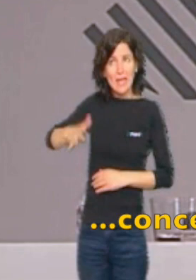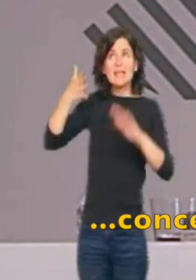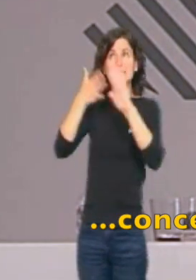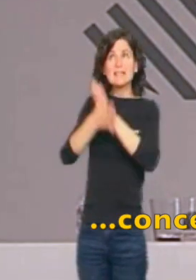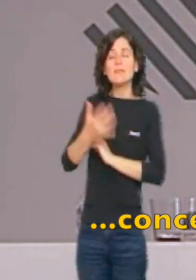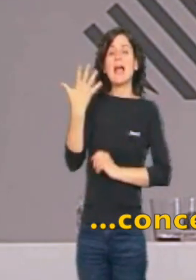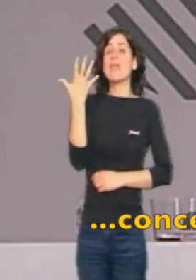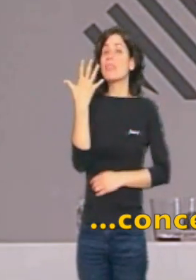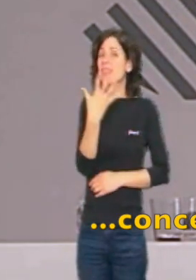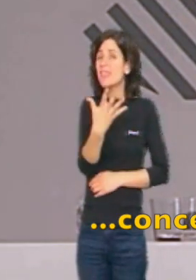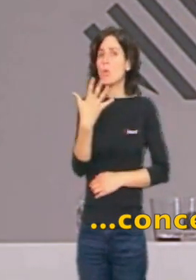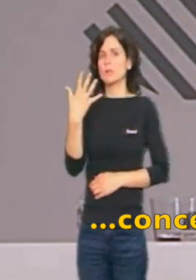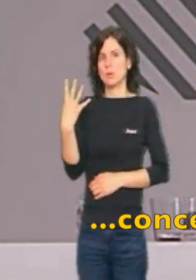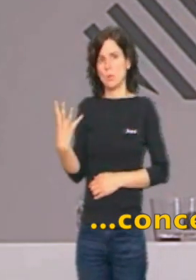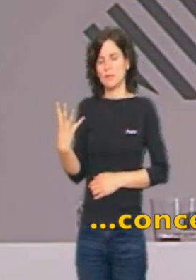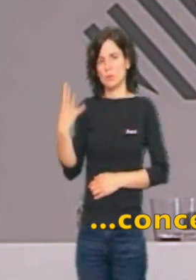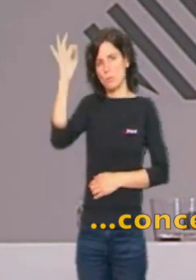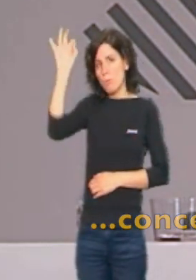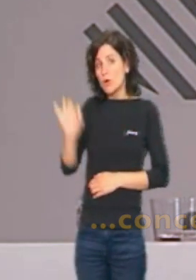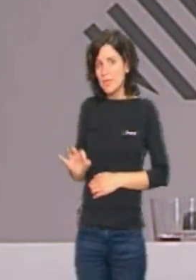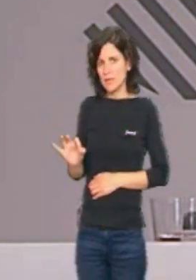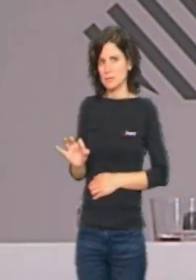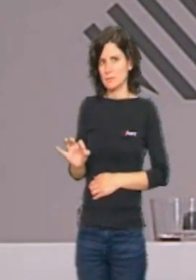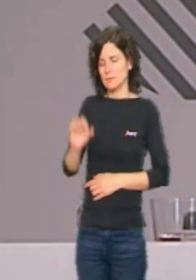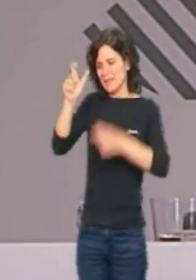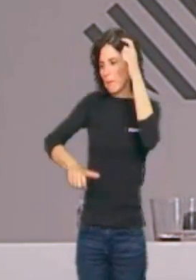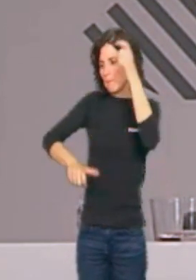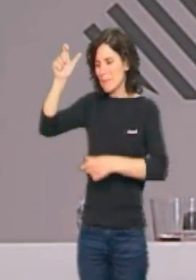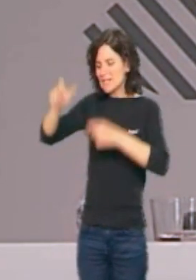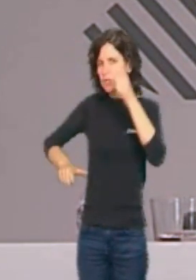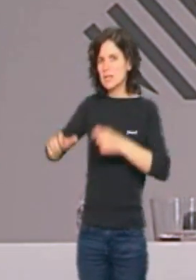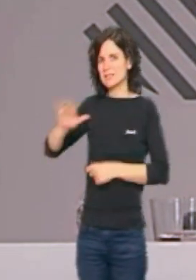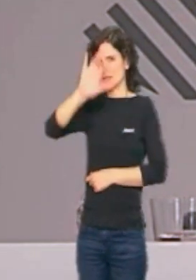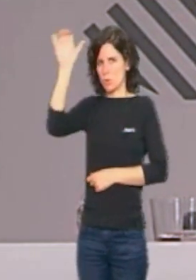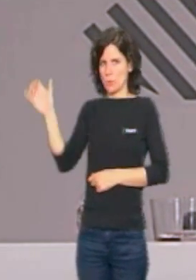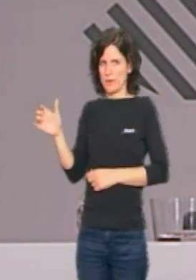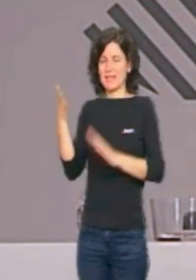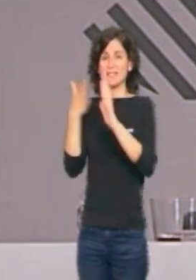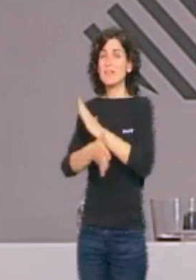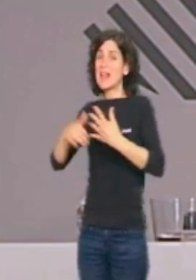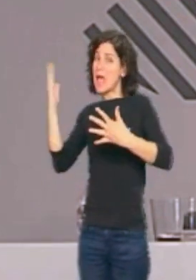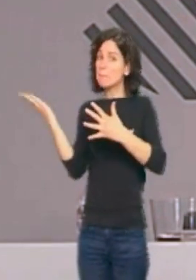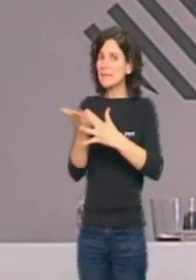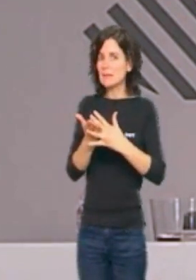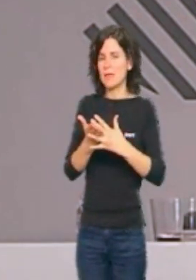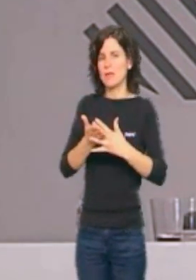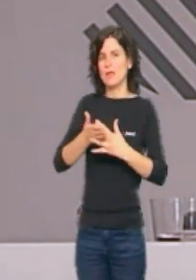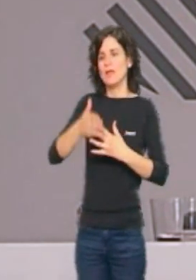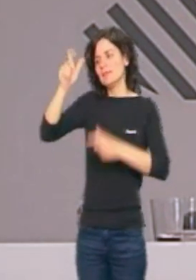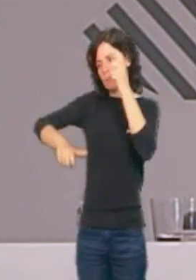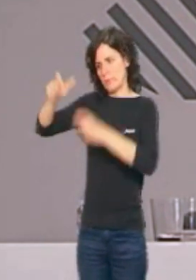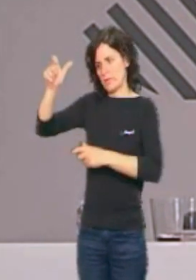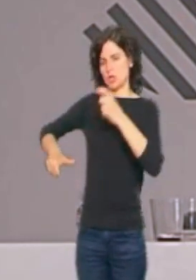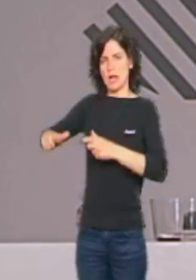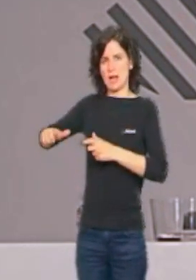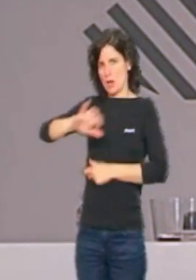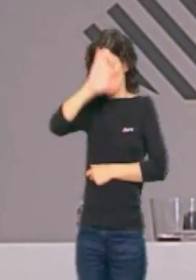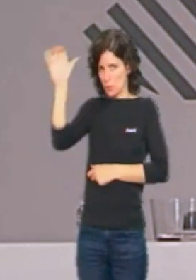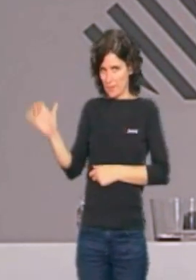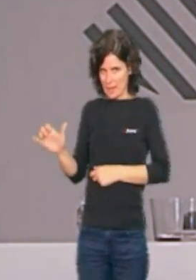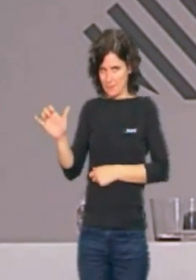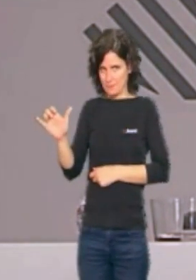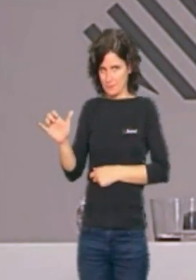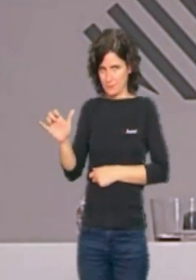54% de la población europea desde la mitad de la población europea y el sheshan taxis presente es decir dos